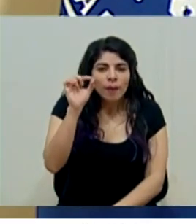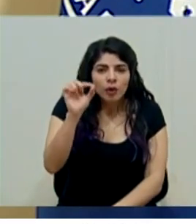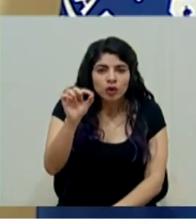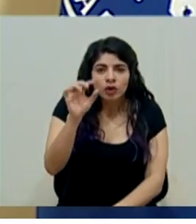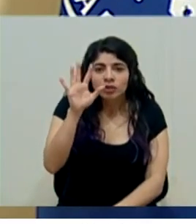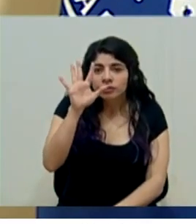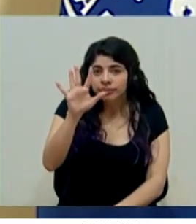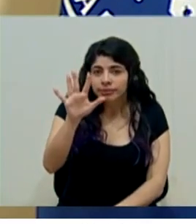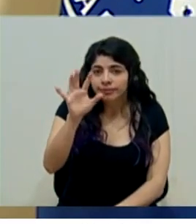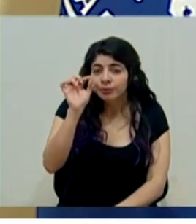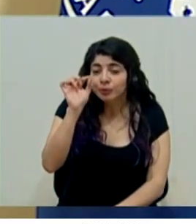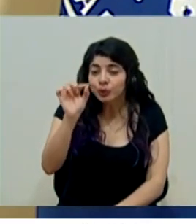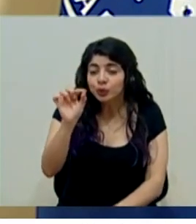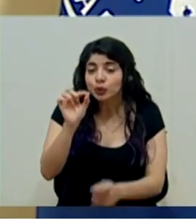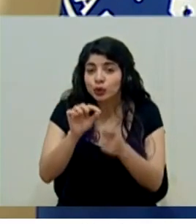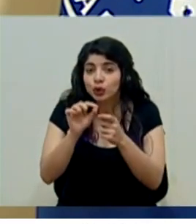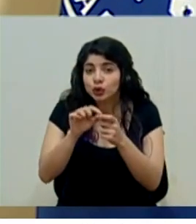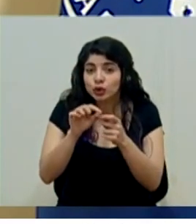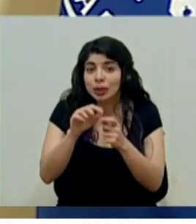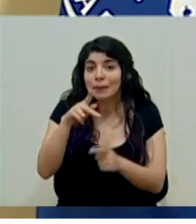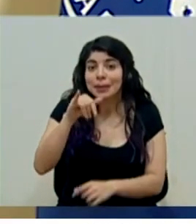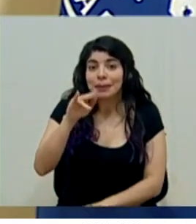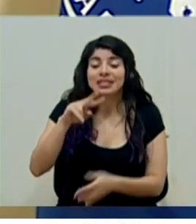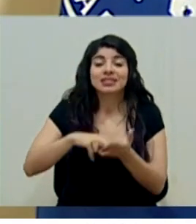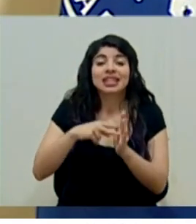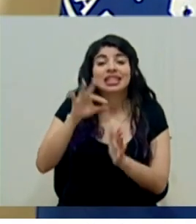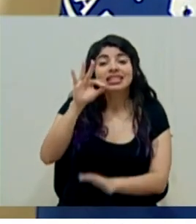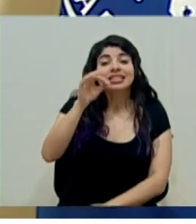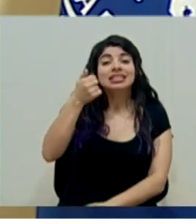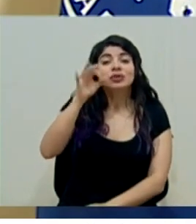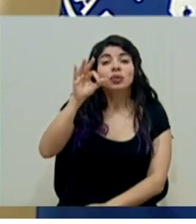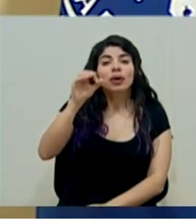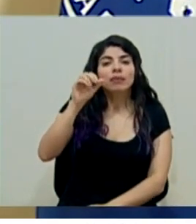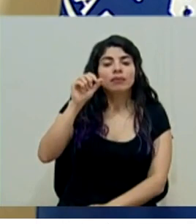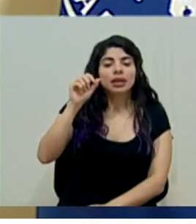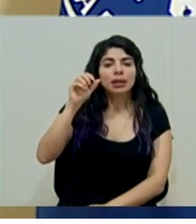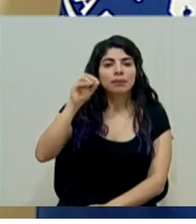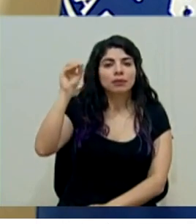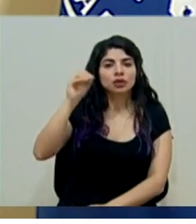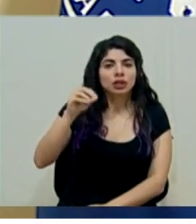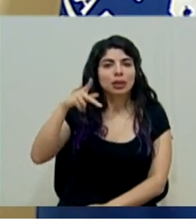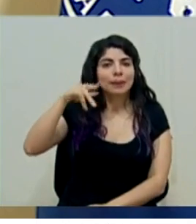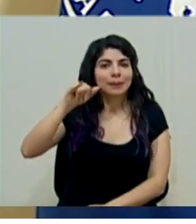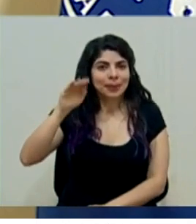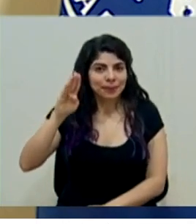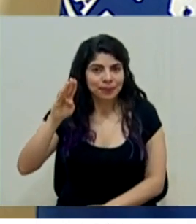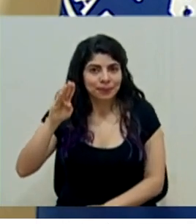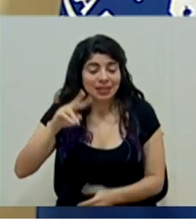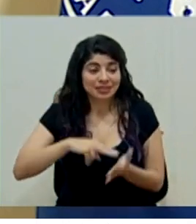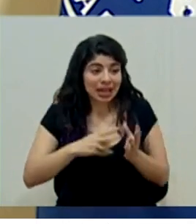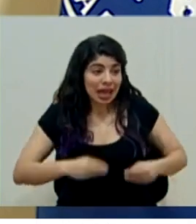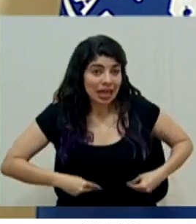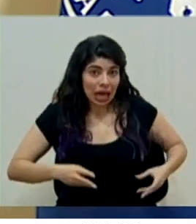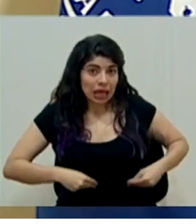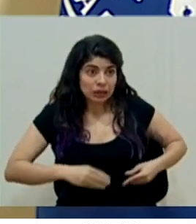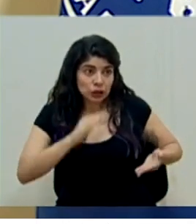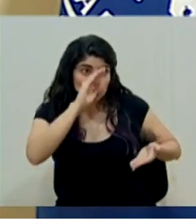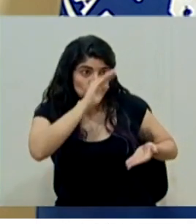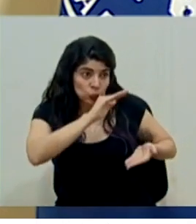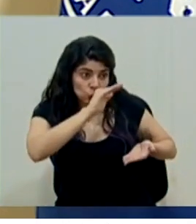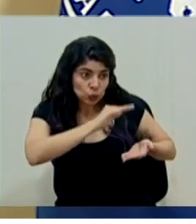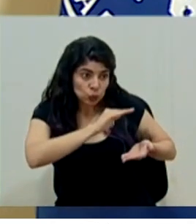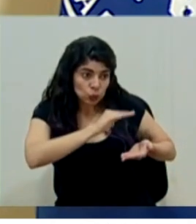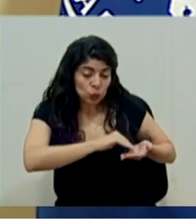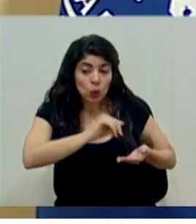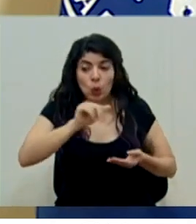19.5 puntos del PIB aproximadamente. En unas medidas de gasto que se recorta, en otras